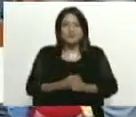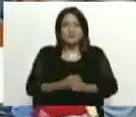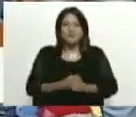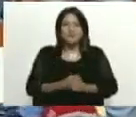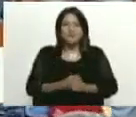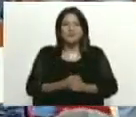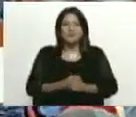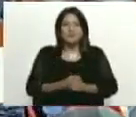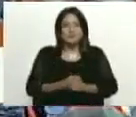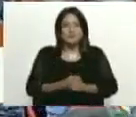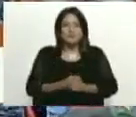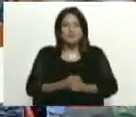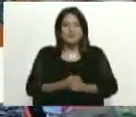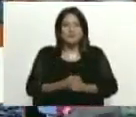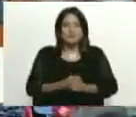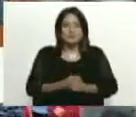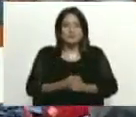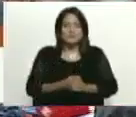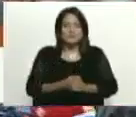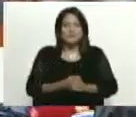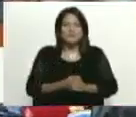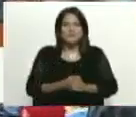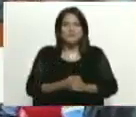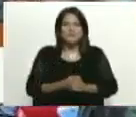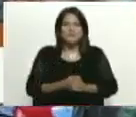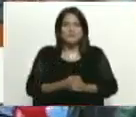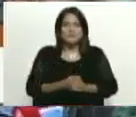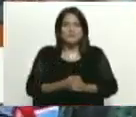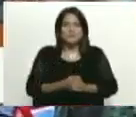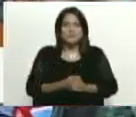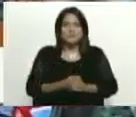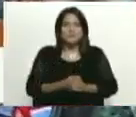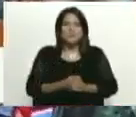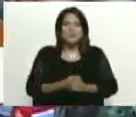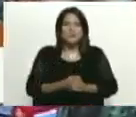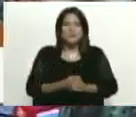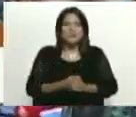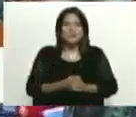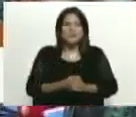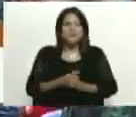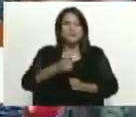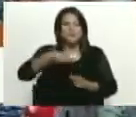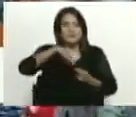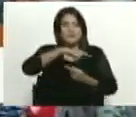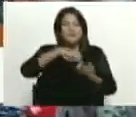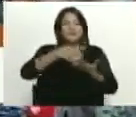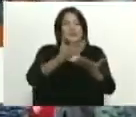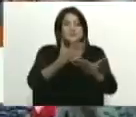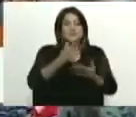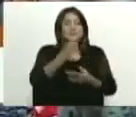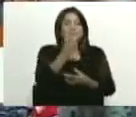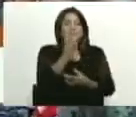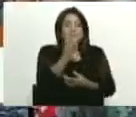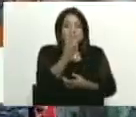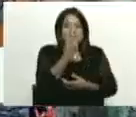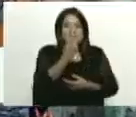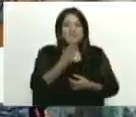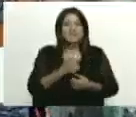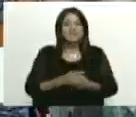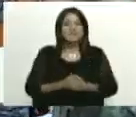alrededor del hermano presidente Nicolás Maduro. Y nosotros, ustedes, compañeros y compañeras, nos falta un trabajito. Yuleidy,